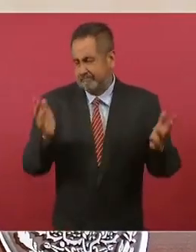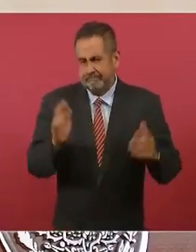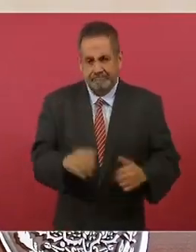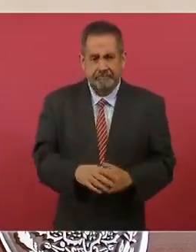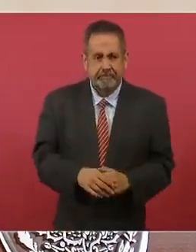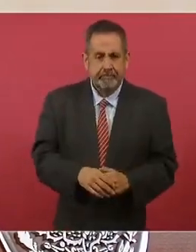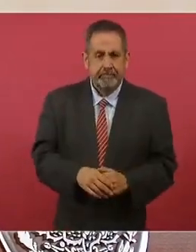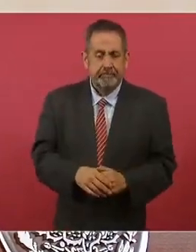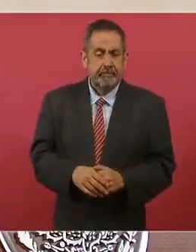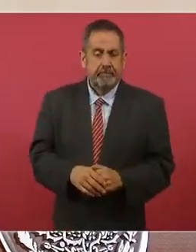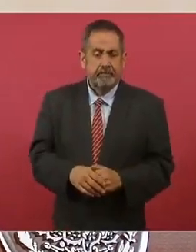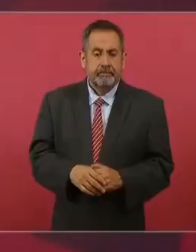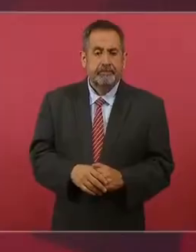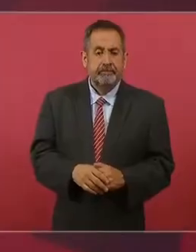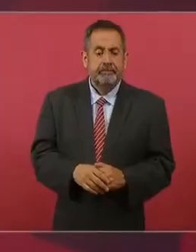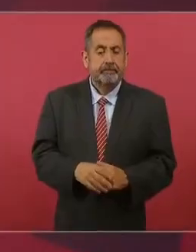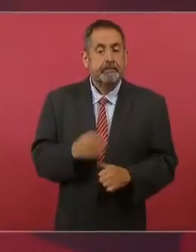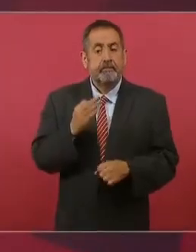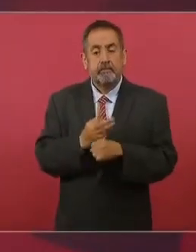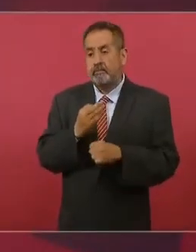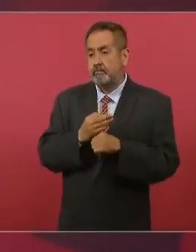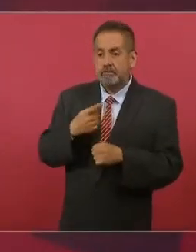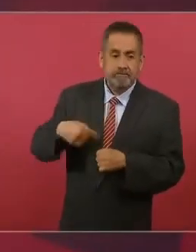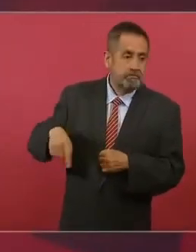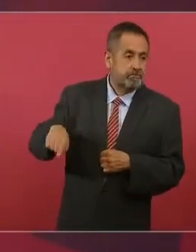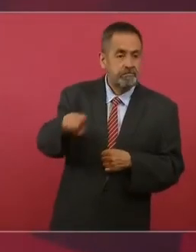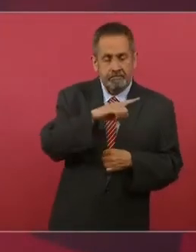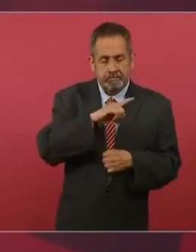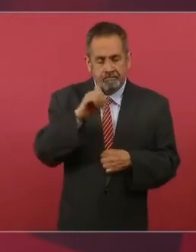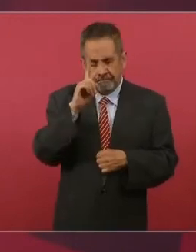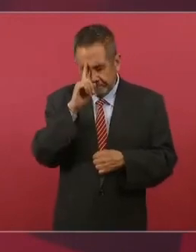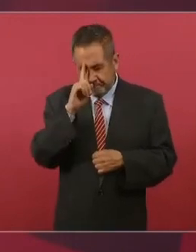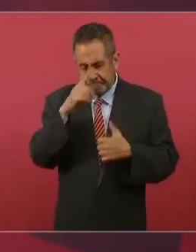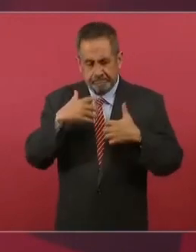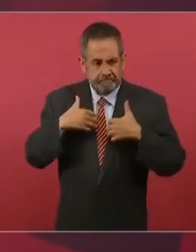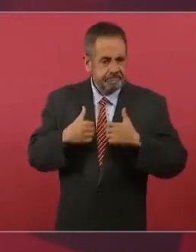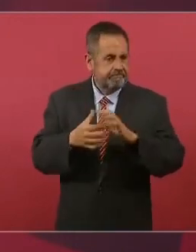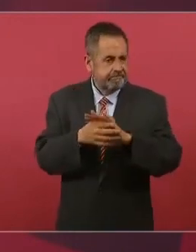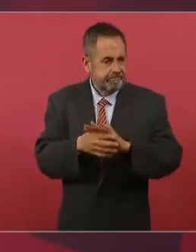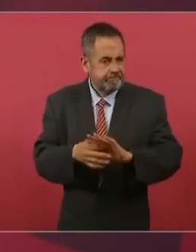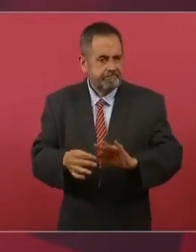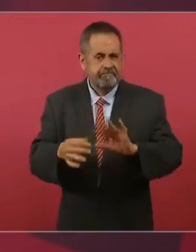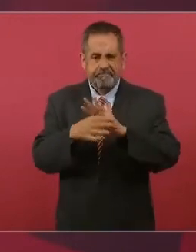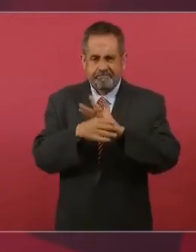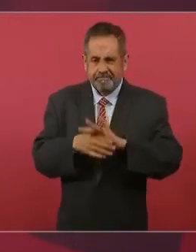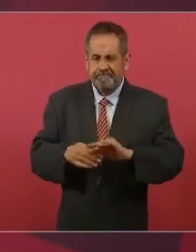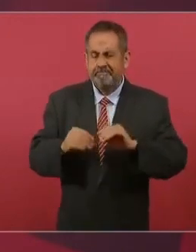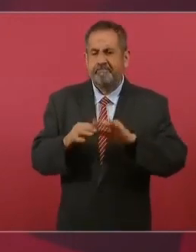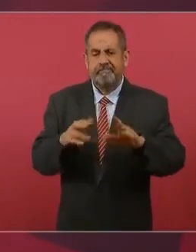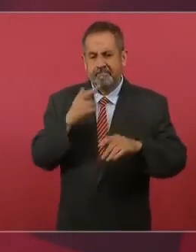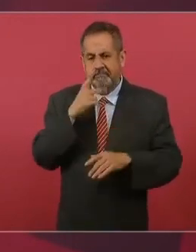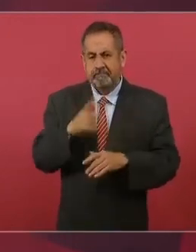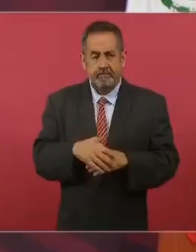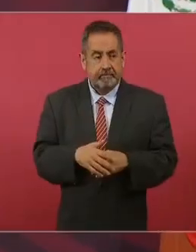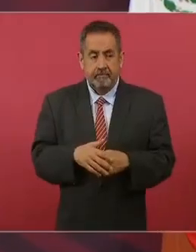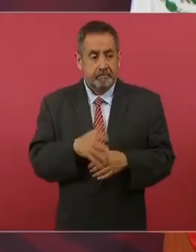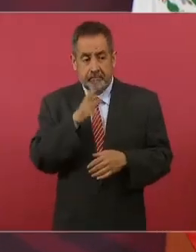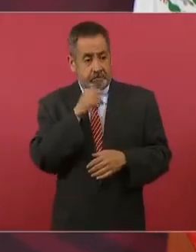Ahora ya se entiende mejor, se comprende mejor, ya no se podía